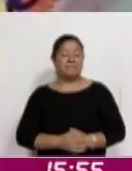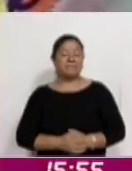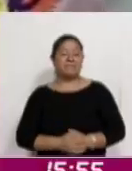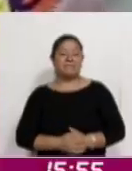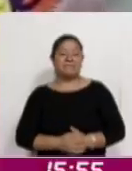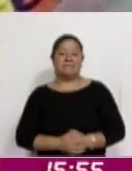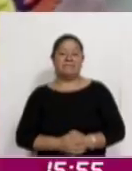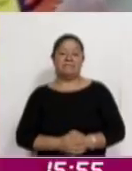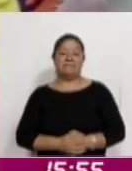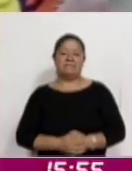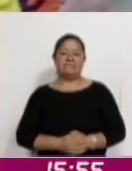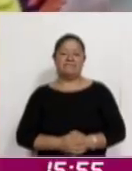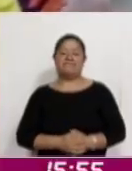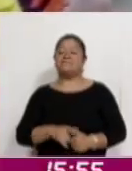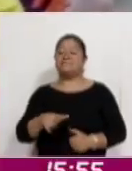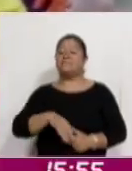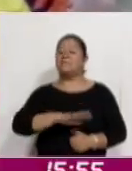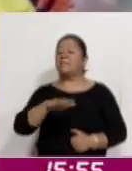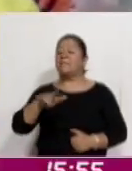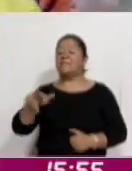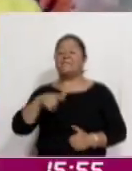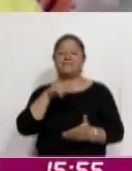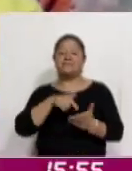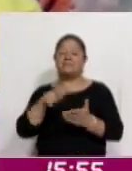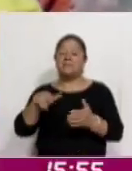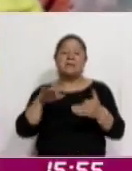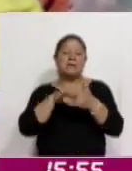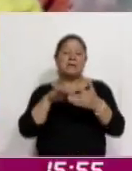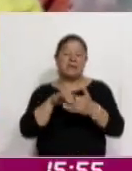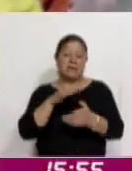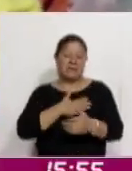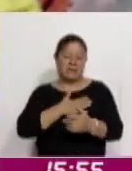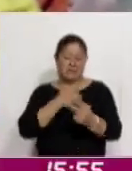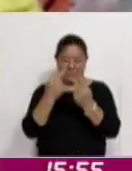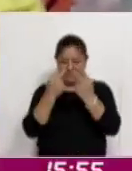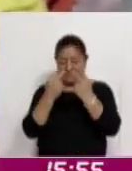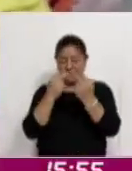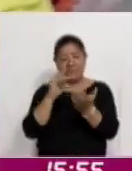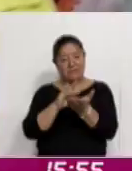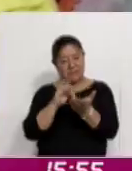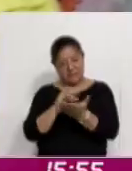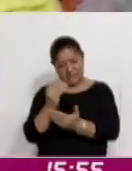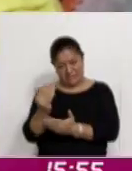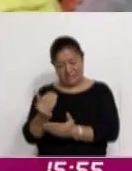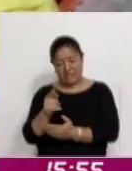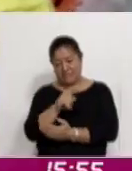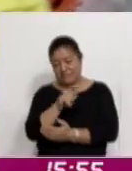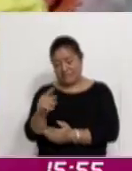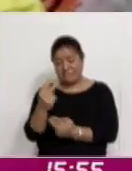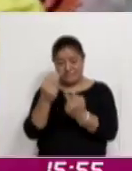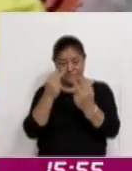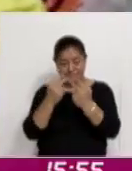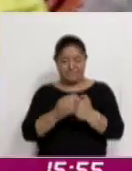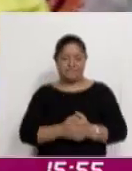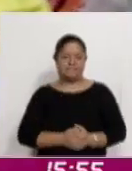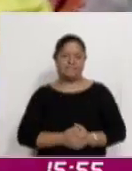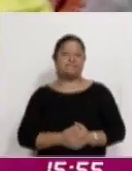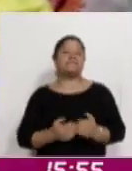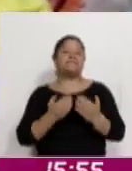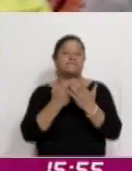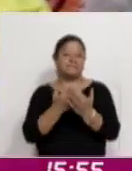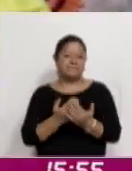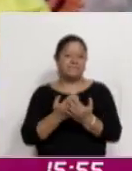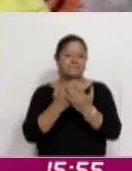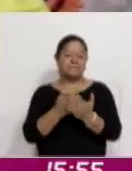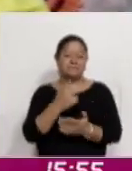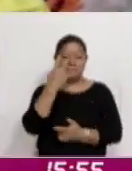a buscar su lugar más cerca para poder vernos. Les agradezco que se tomen el tiempo, que toda la espera para poder